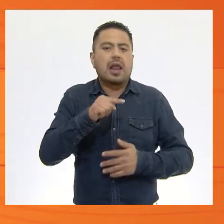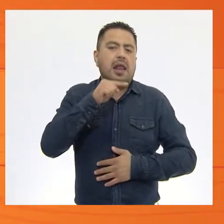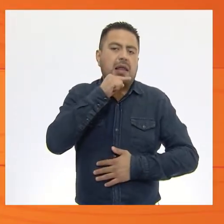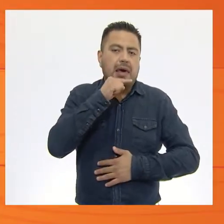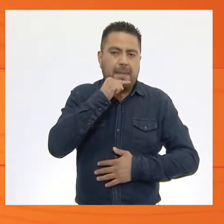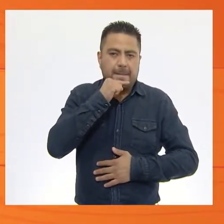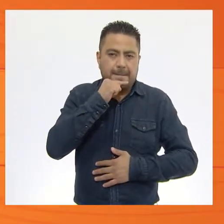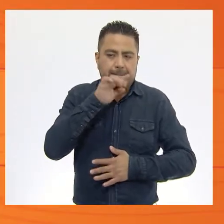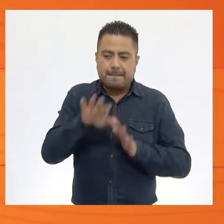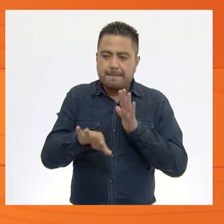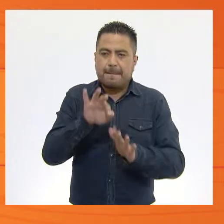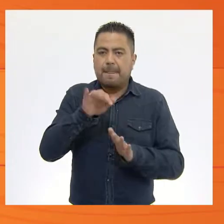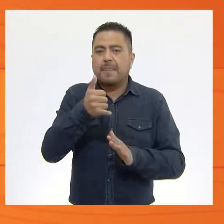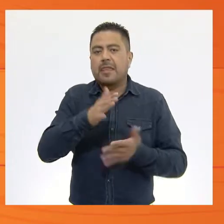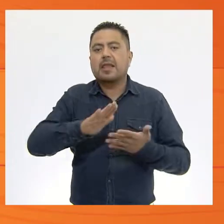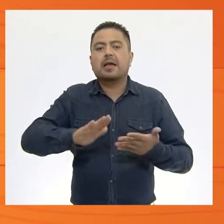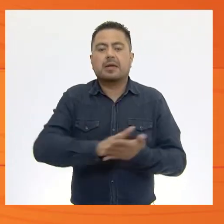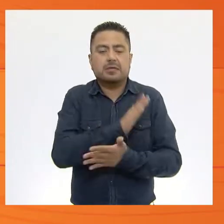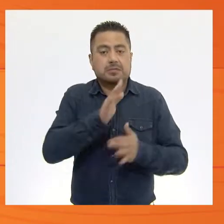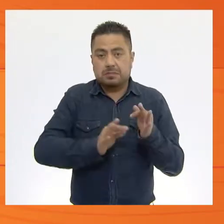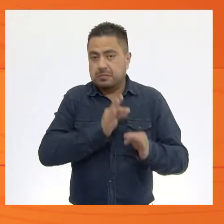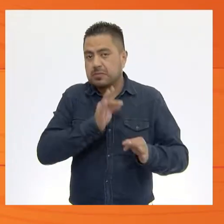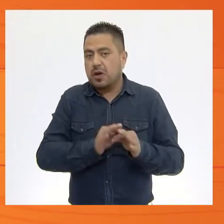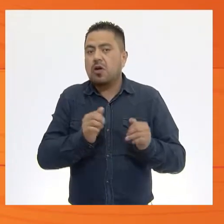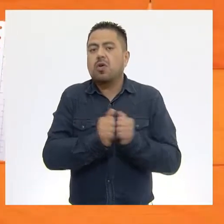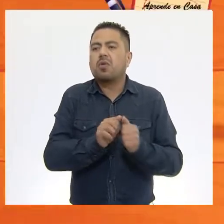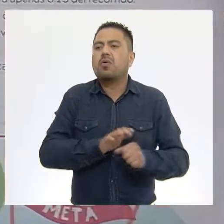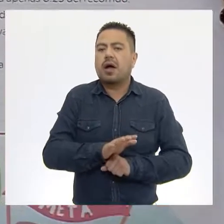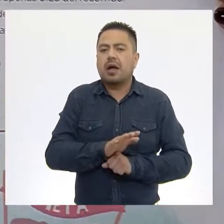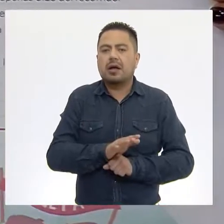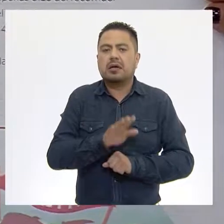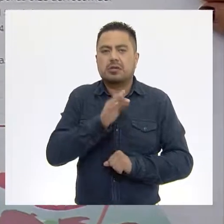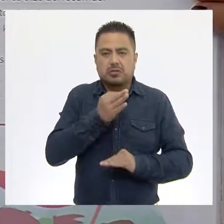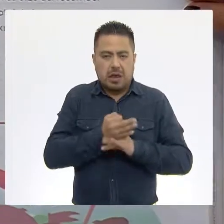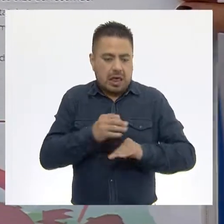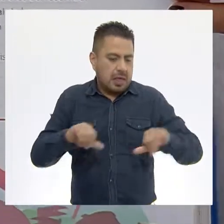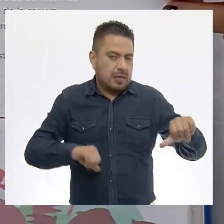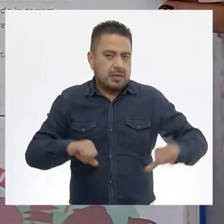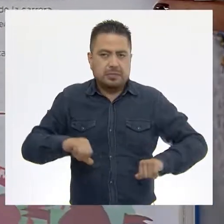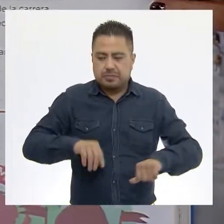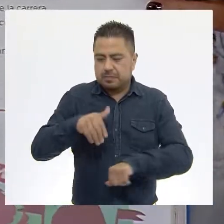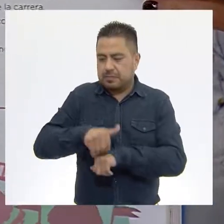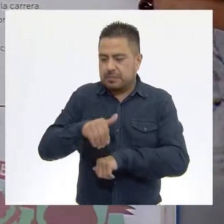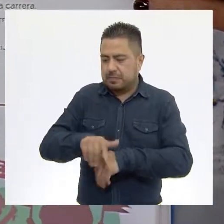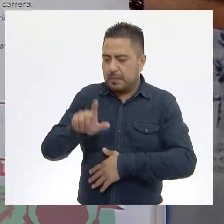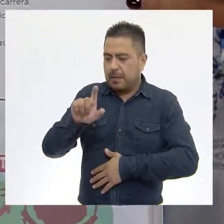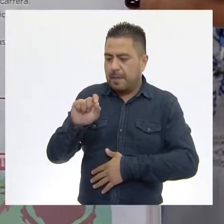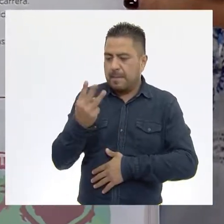lápiz y listos con el desafío 23.